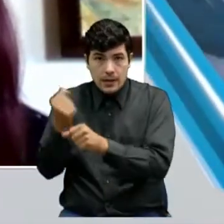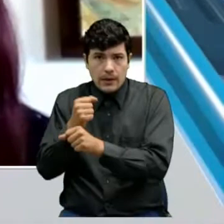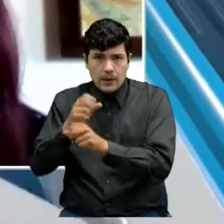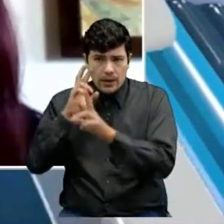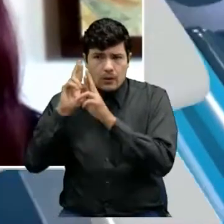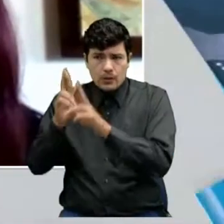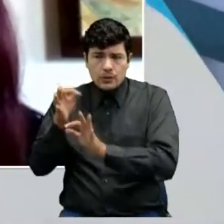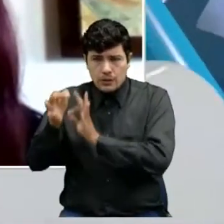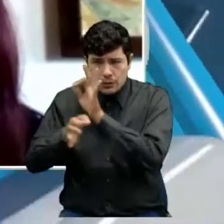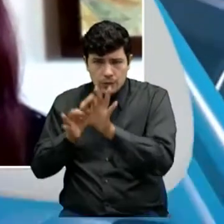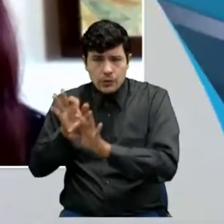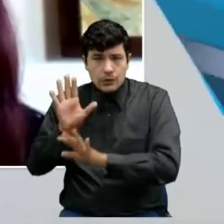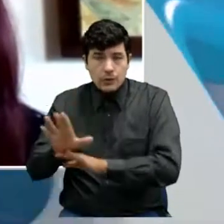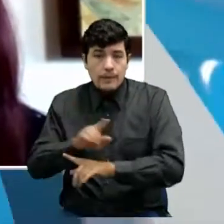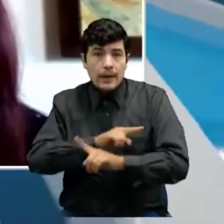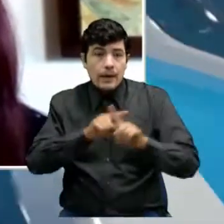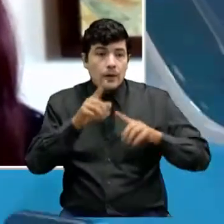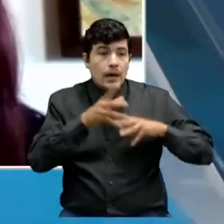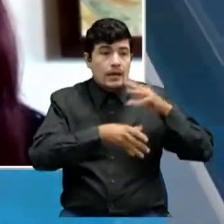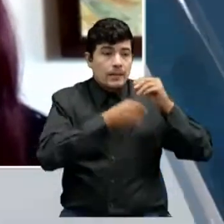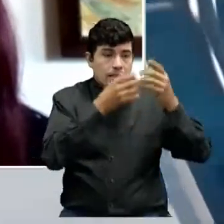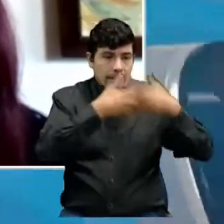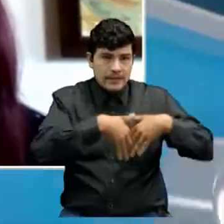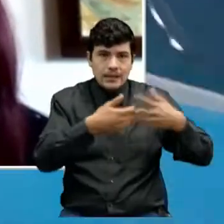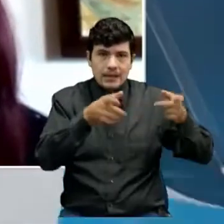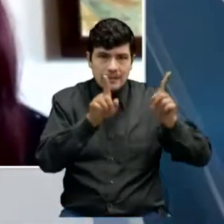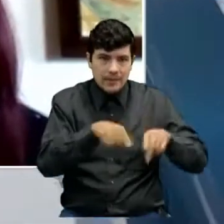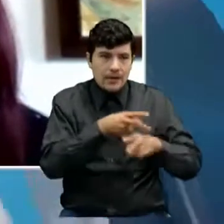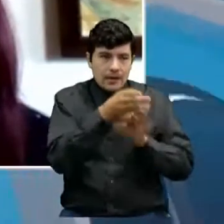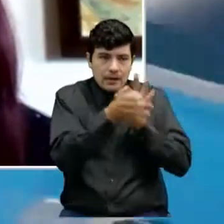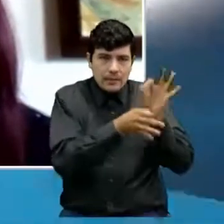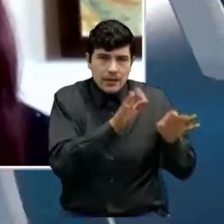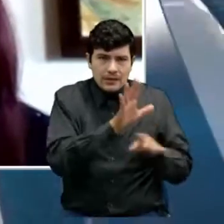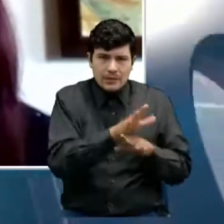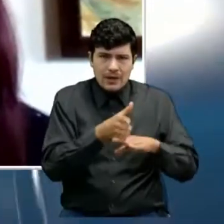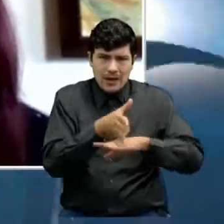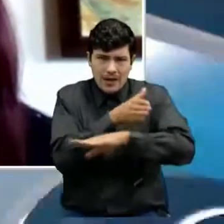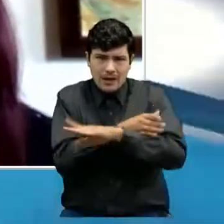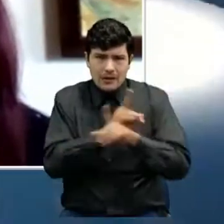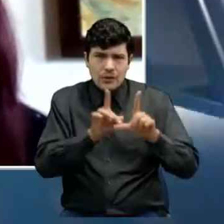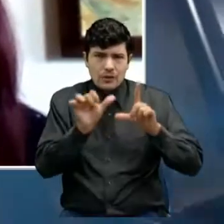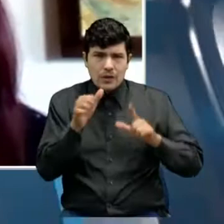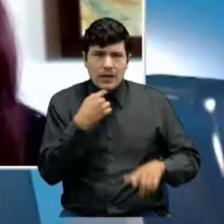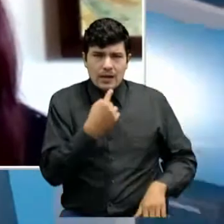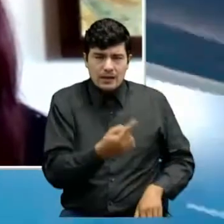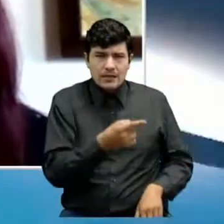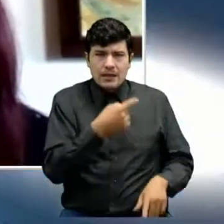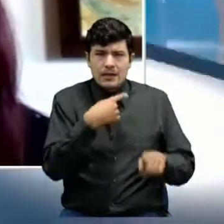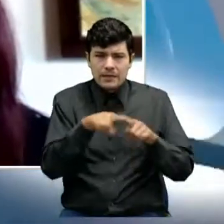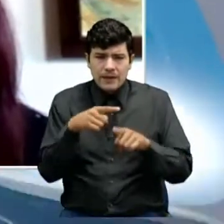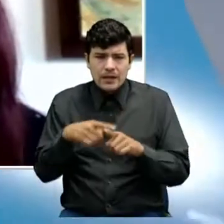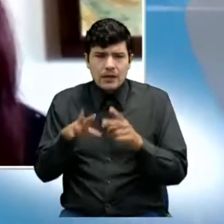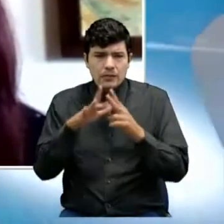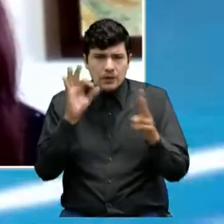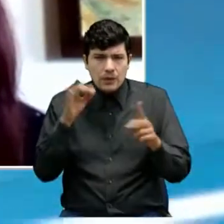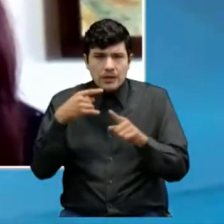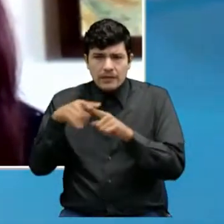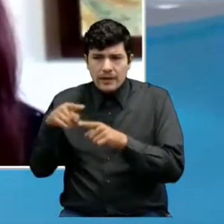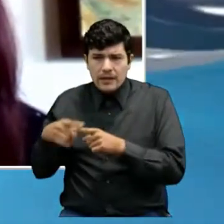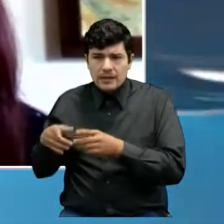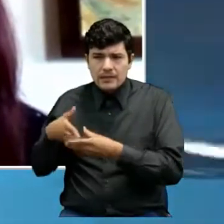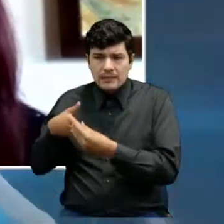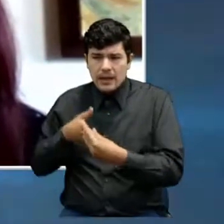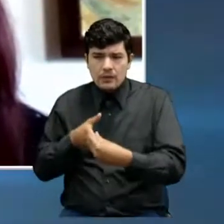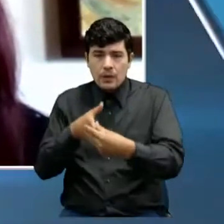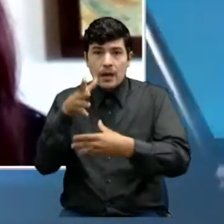indudablemente, pero los de las empresas también. Como decía la doctora Ingrid, hay varias alternativas, hay muchas alternativas,